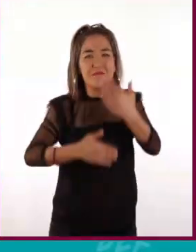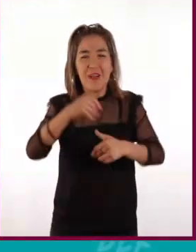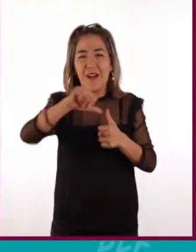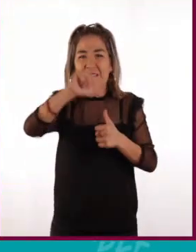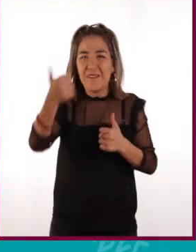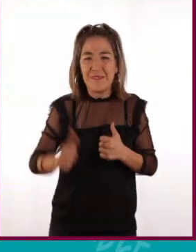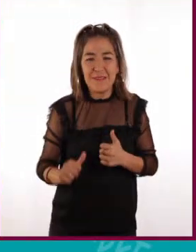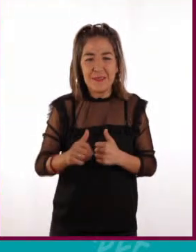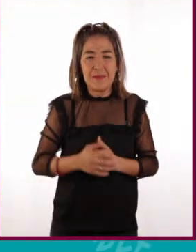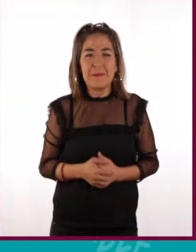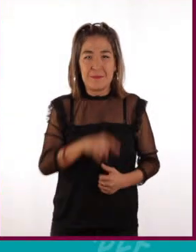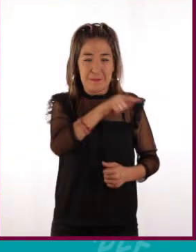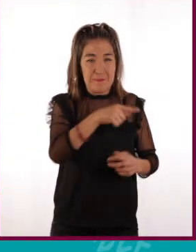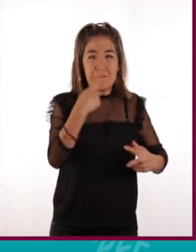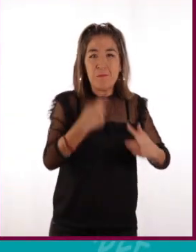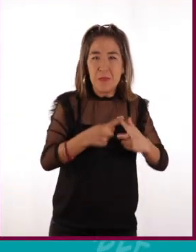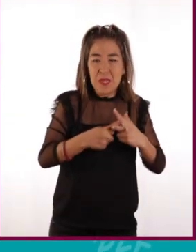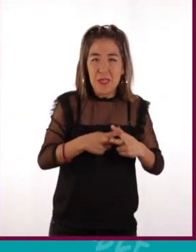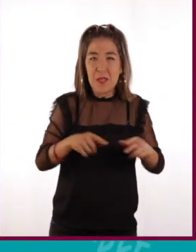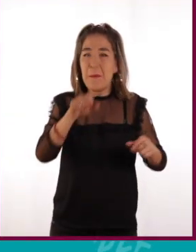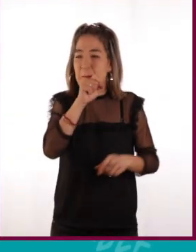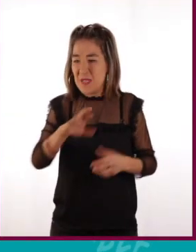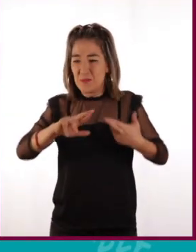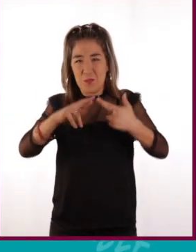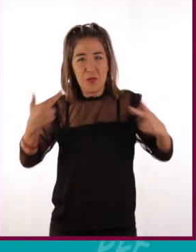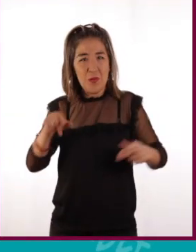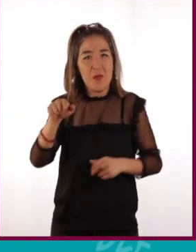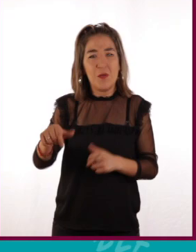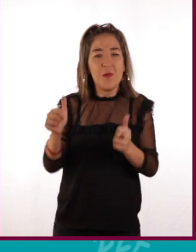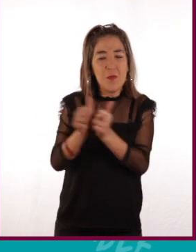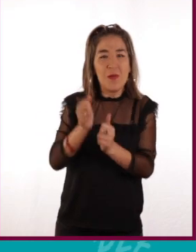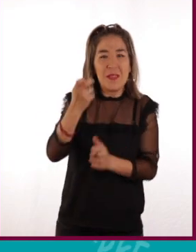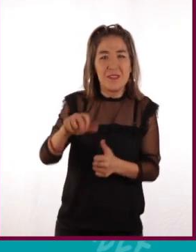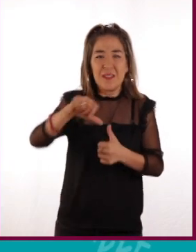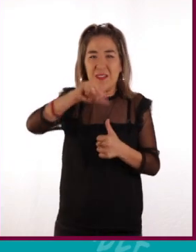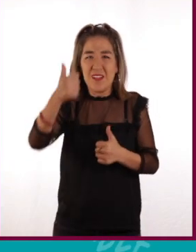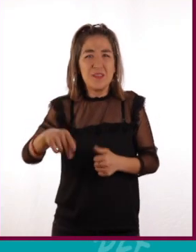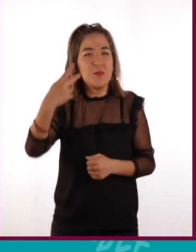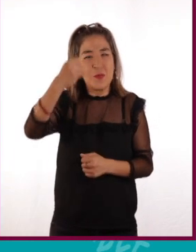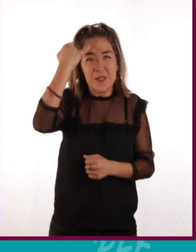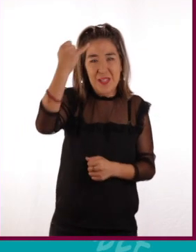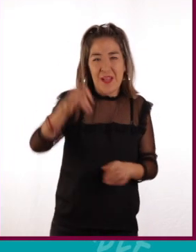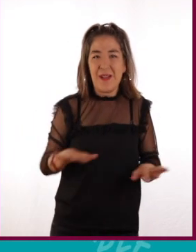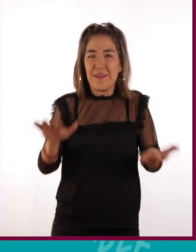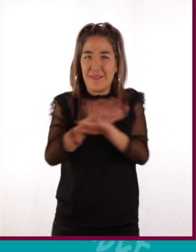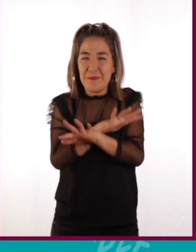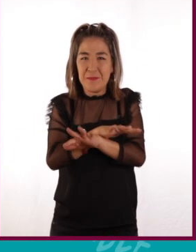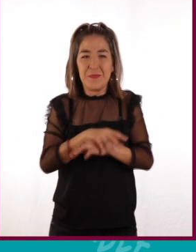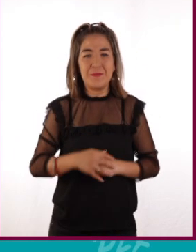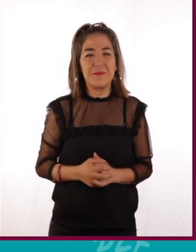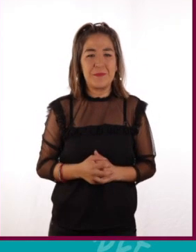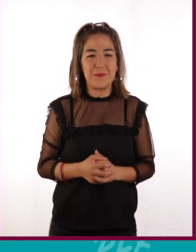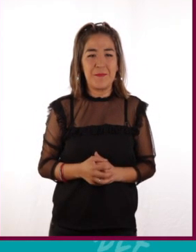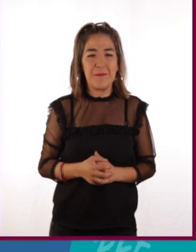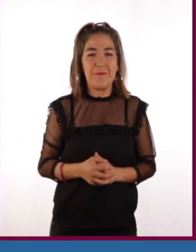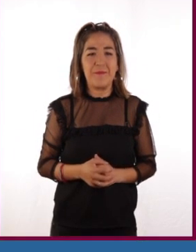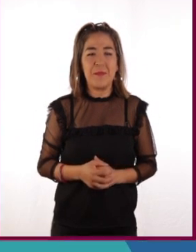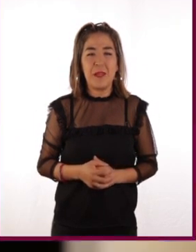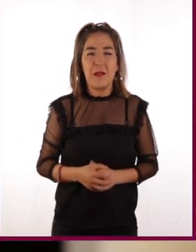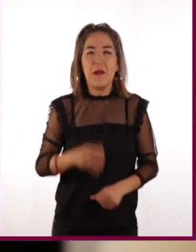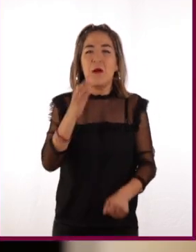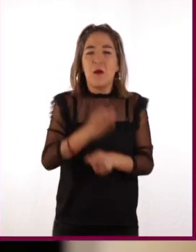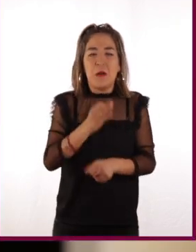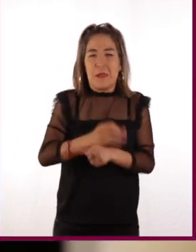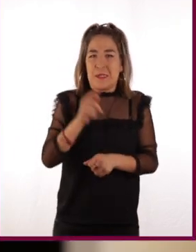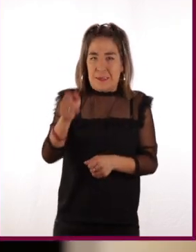cambia sus corrientes artísticas? ¿Las matemáticas tendrán alguna relación con estos cambios ideológicos artísticos? El